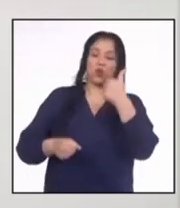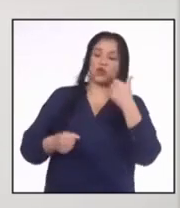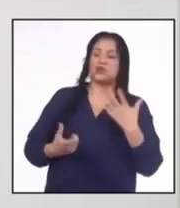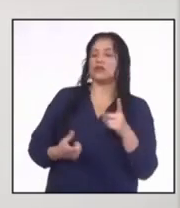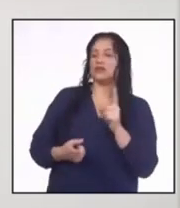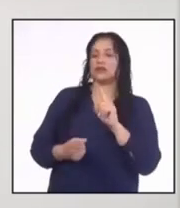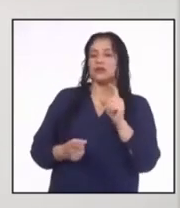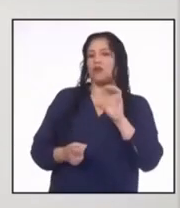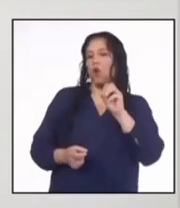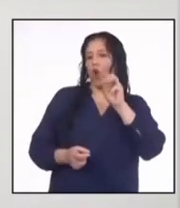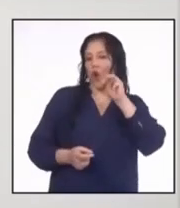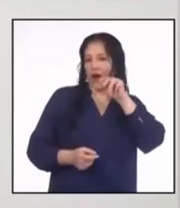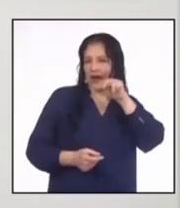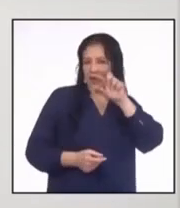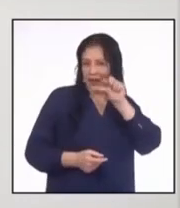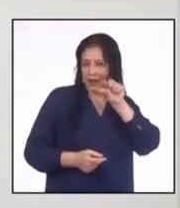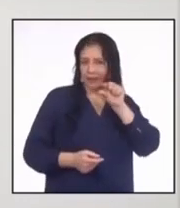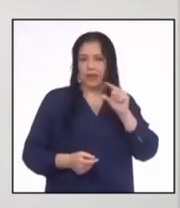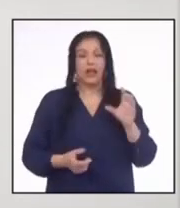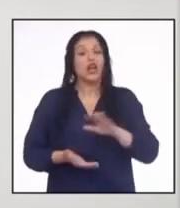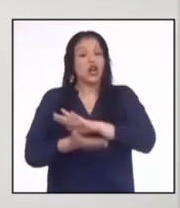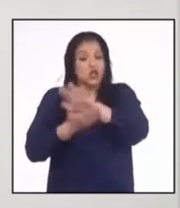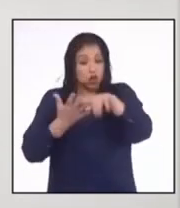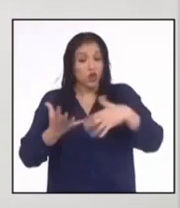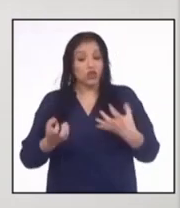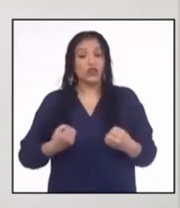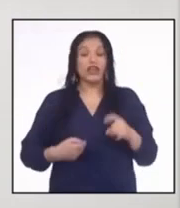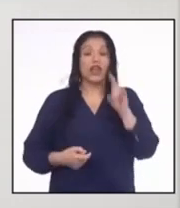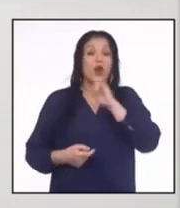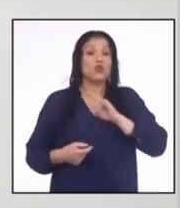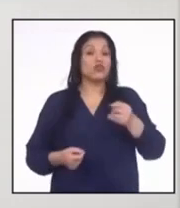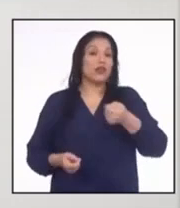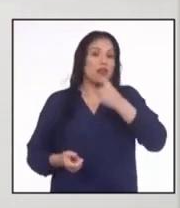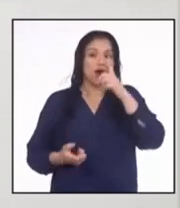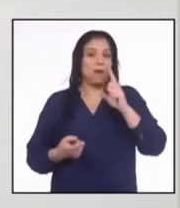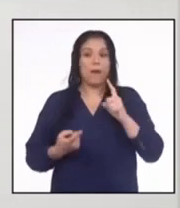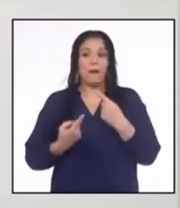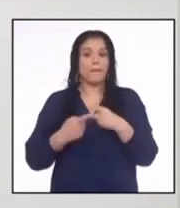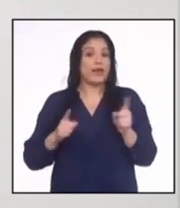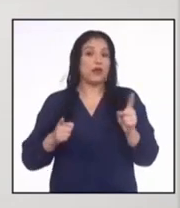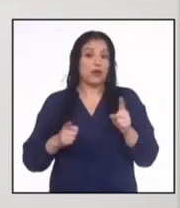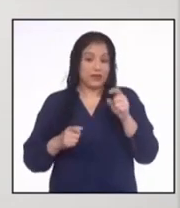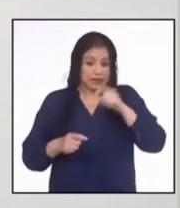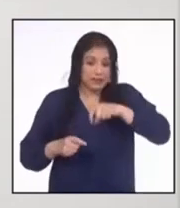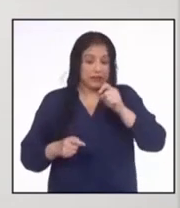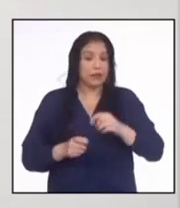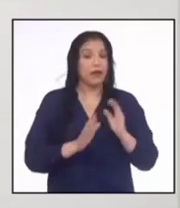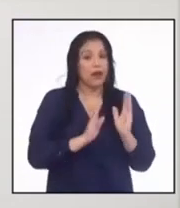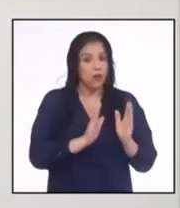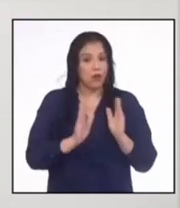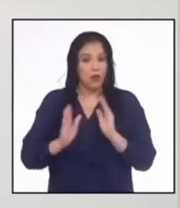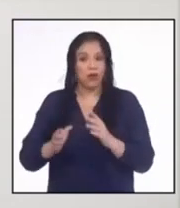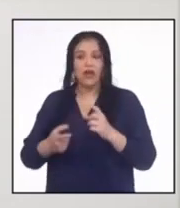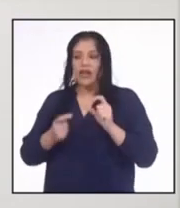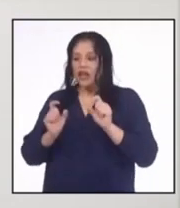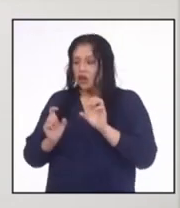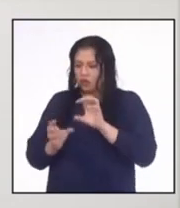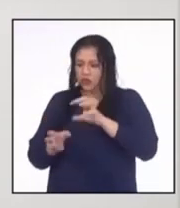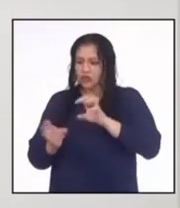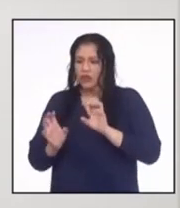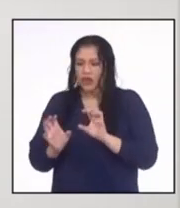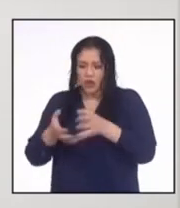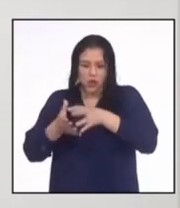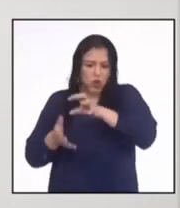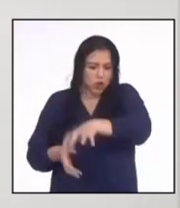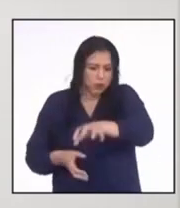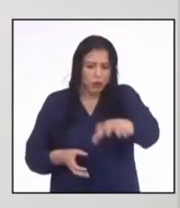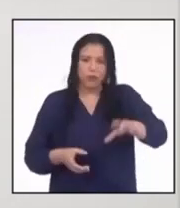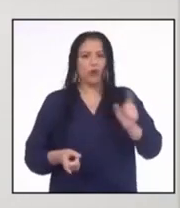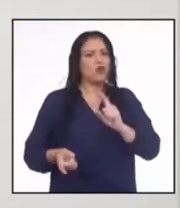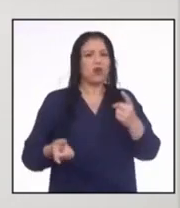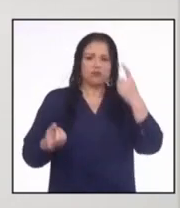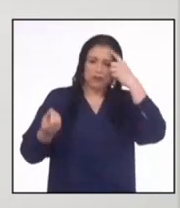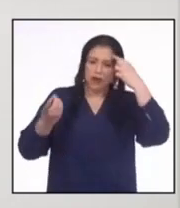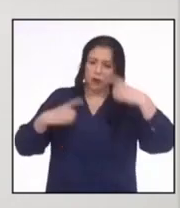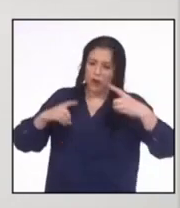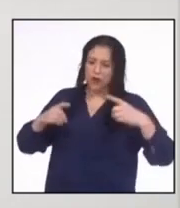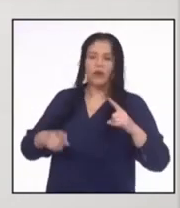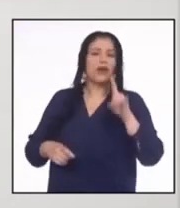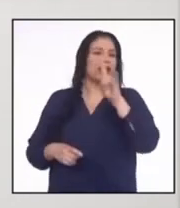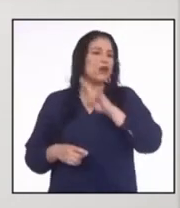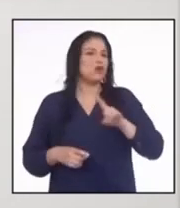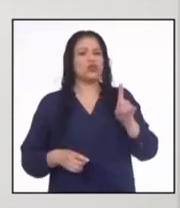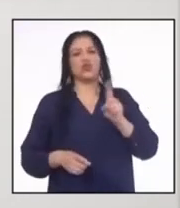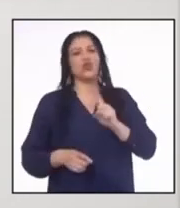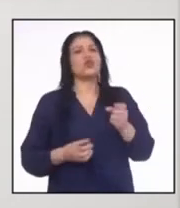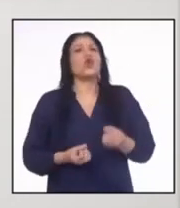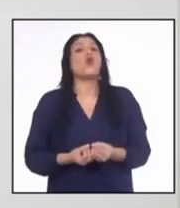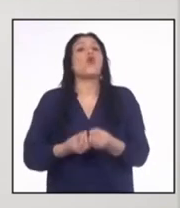gubernamentales. Todos querían usar el agua, pero debía haber un orden. Los actores no se ponían de acuerdo en el uso del agua, ni